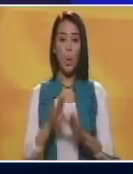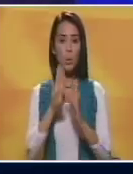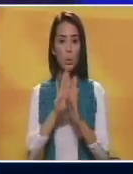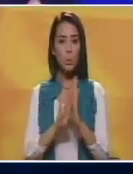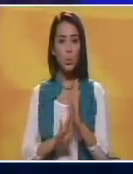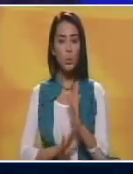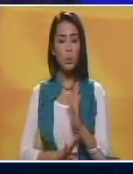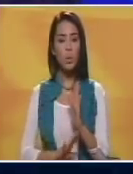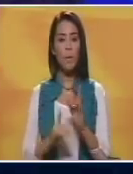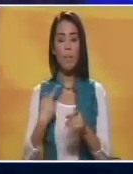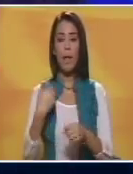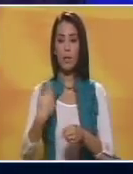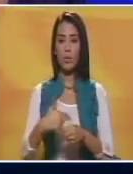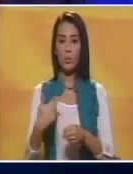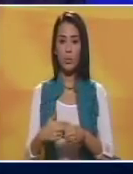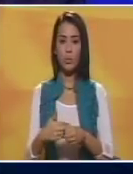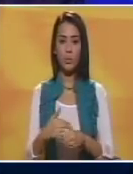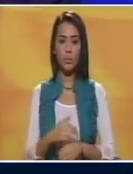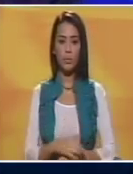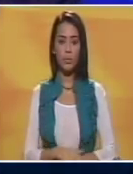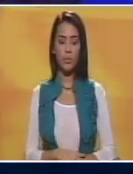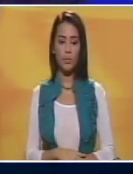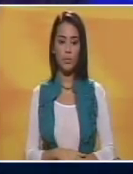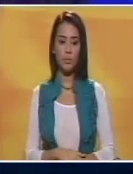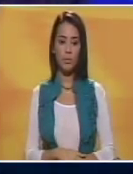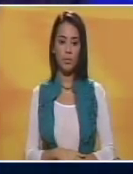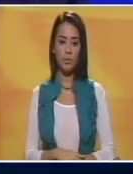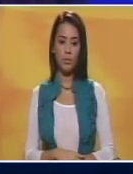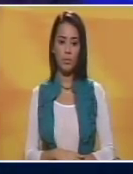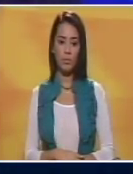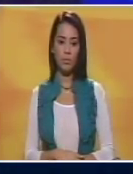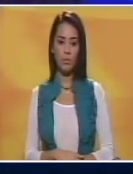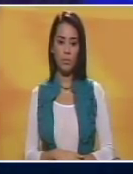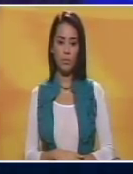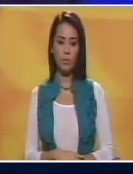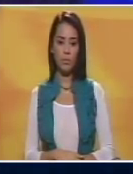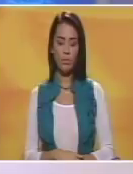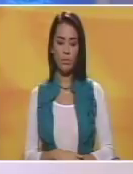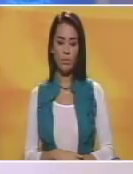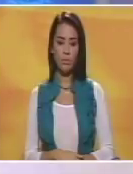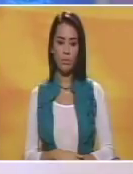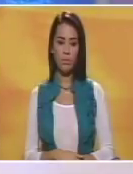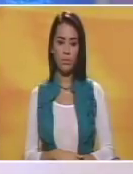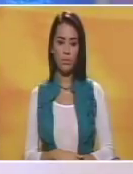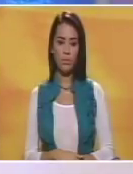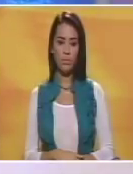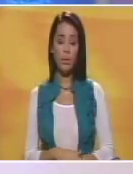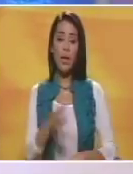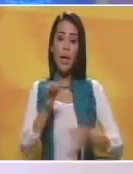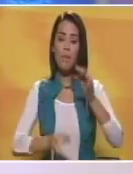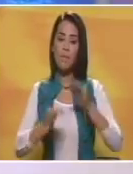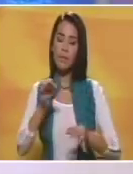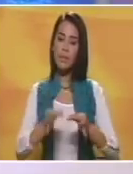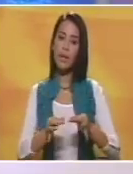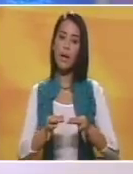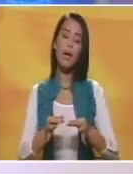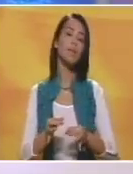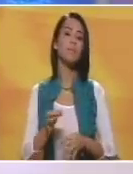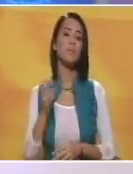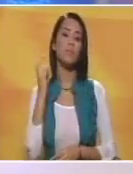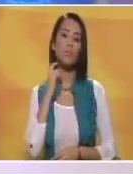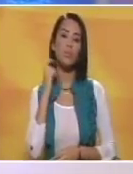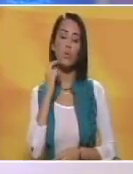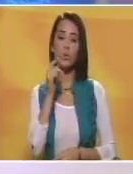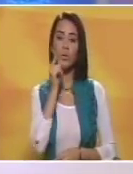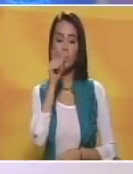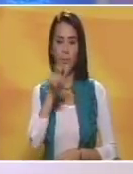la explotación del crudo en un flujo no tan lejano. El fiscal general de la República, Tarek William Saab,